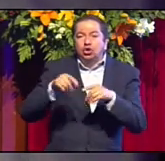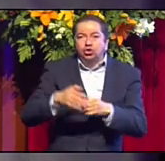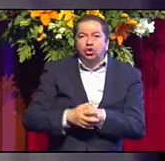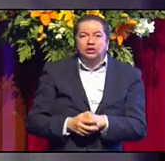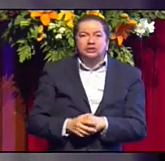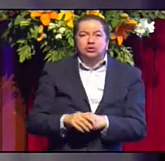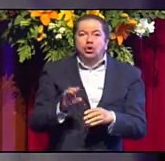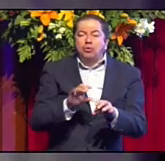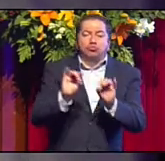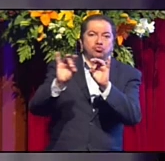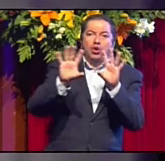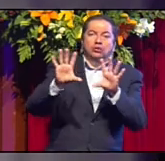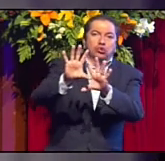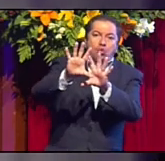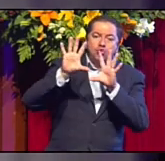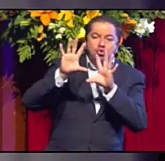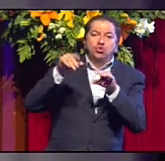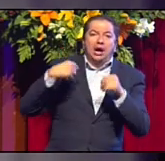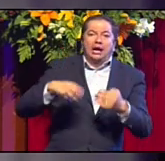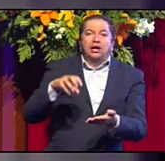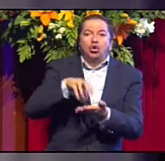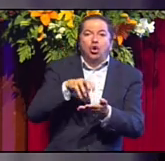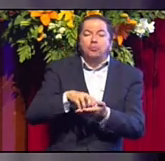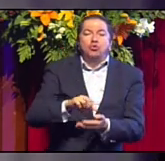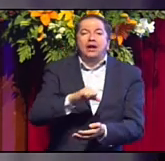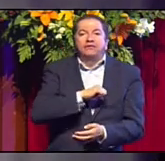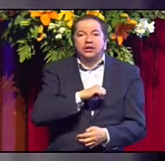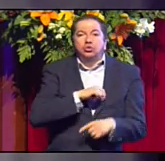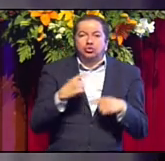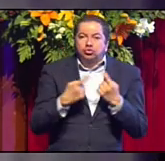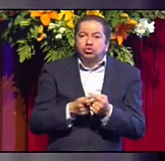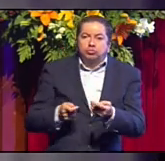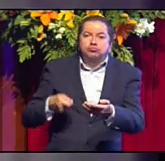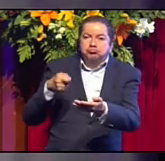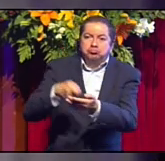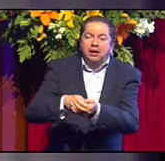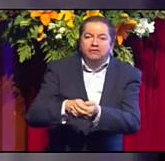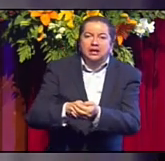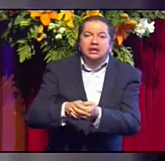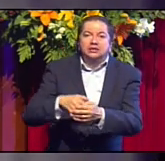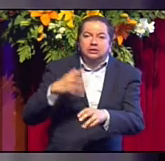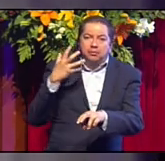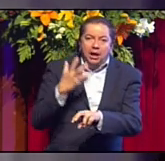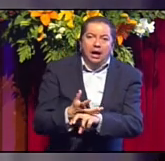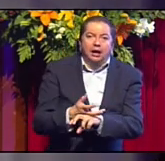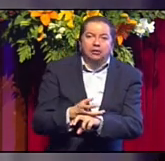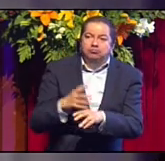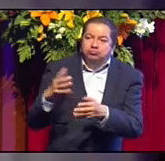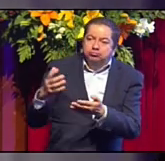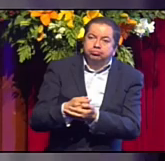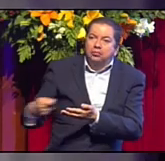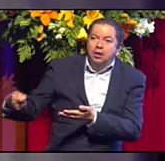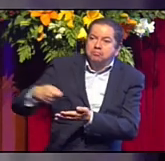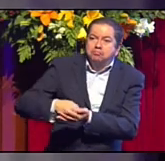términos urbanísticos que tiene la comuna de Vicuña. Y logramos el financiamiento. Y esa